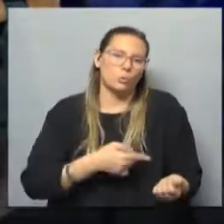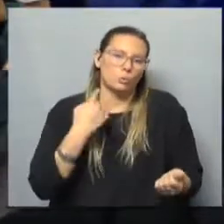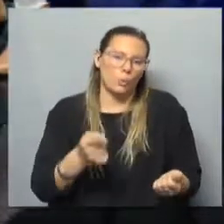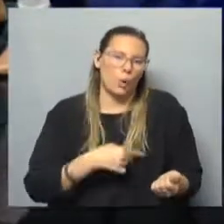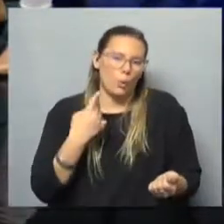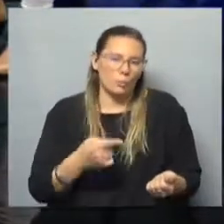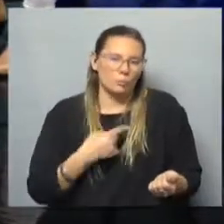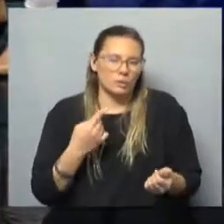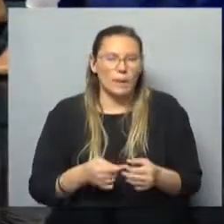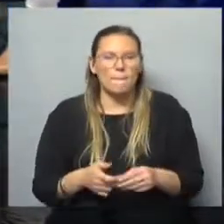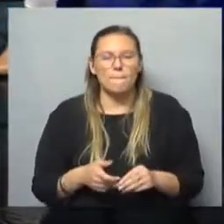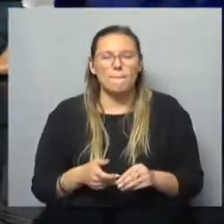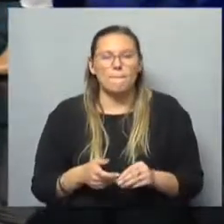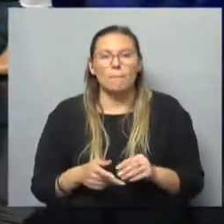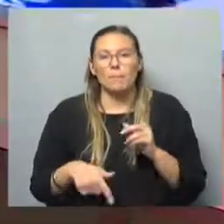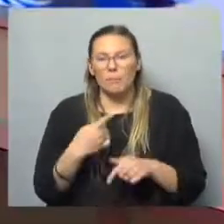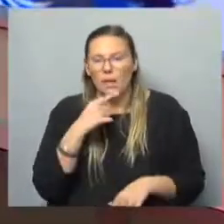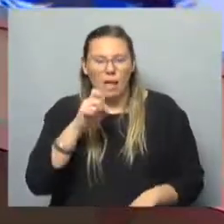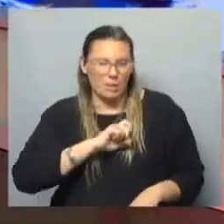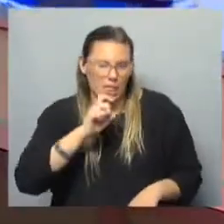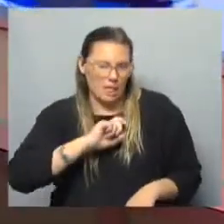Yo me acostumbré. Claro. Después digo que es mentira.